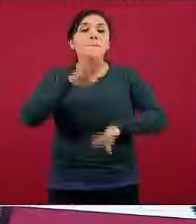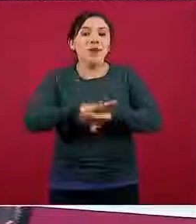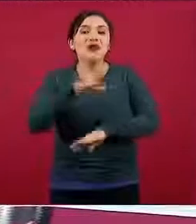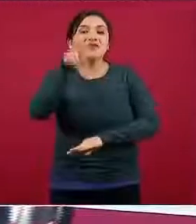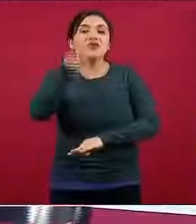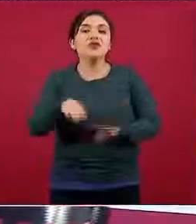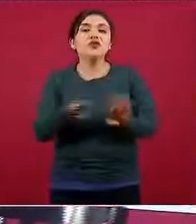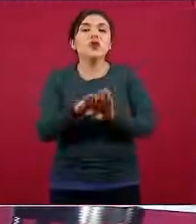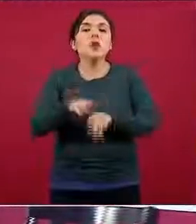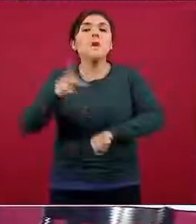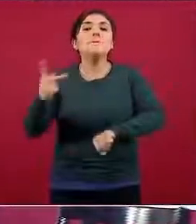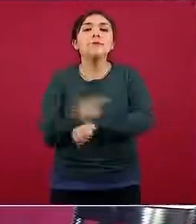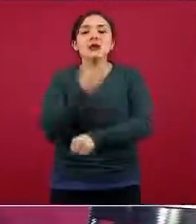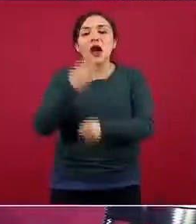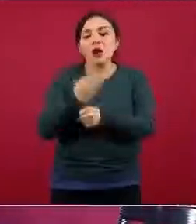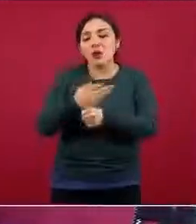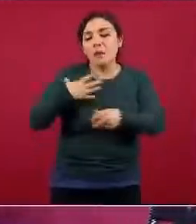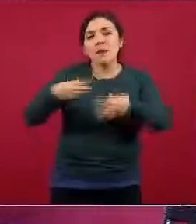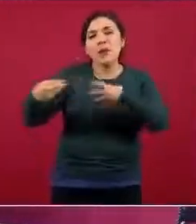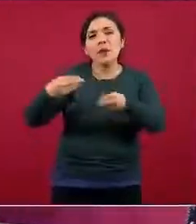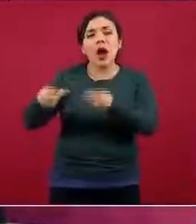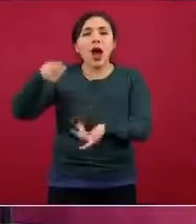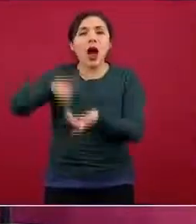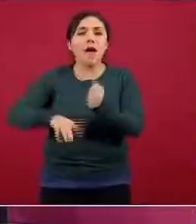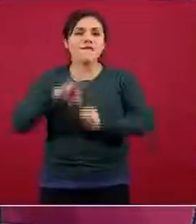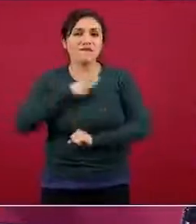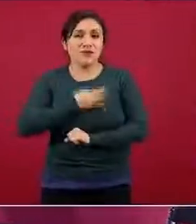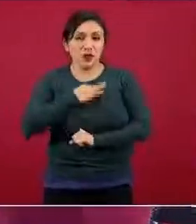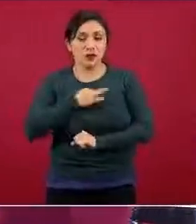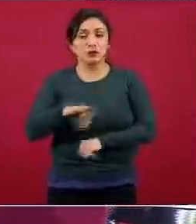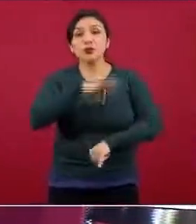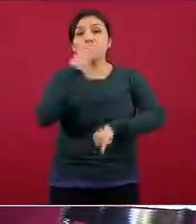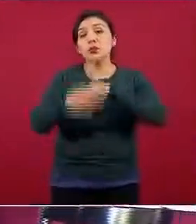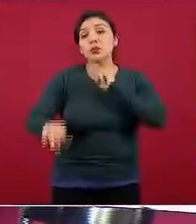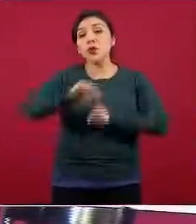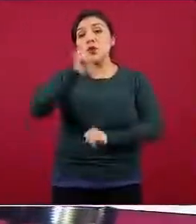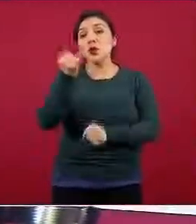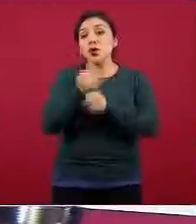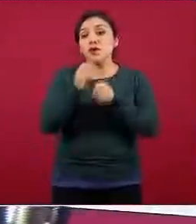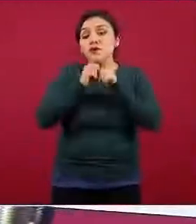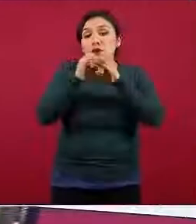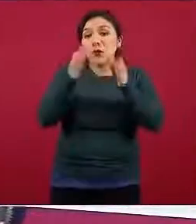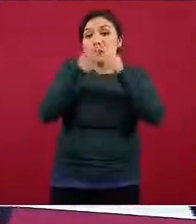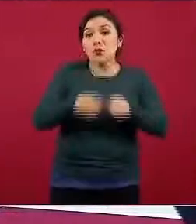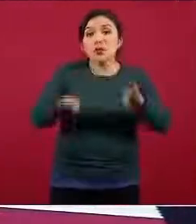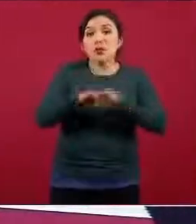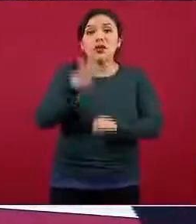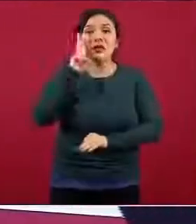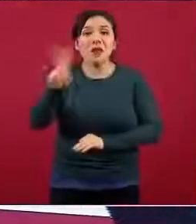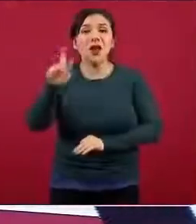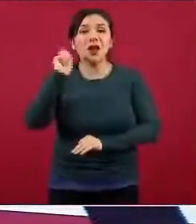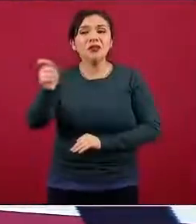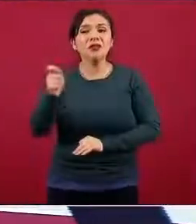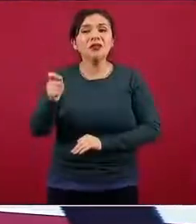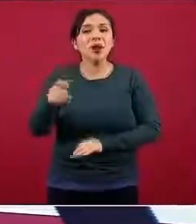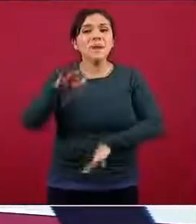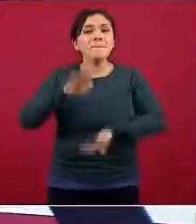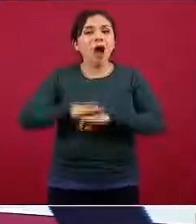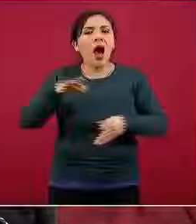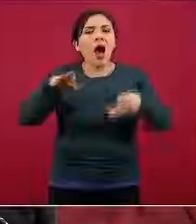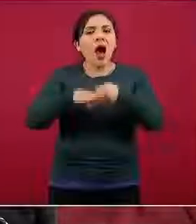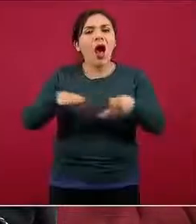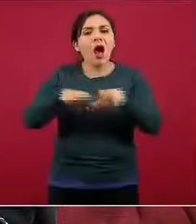cercano a lo que es la transmisión viral. Y por último, el otro dato importante de esta gráfica es la tendencia de